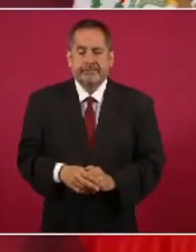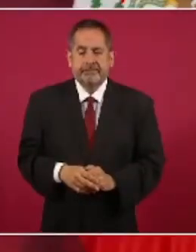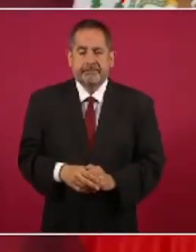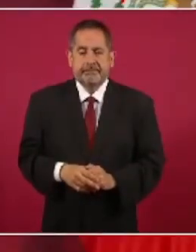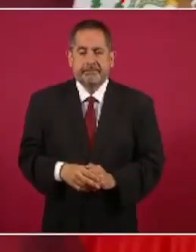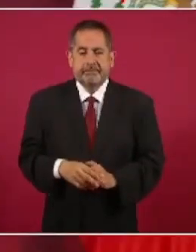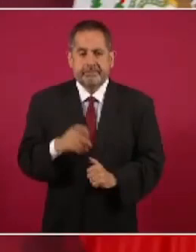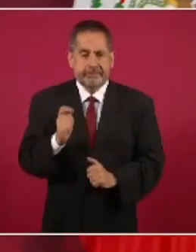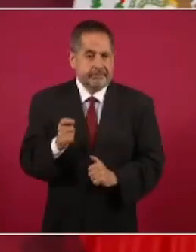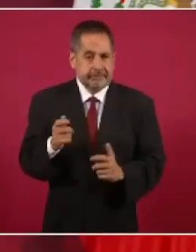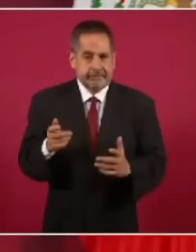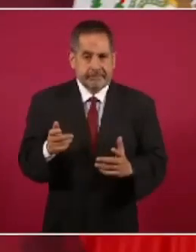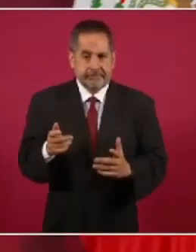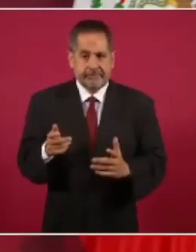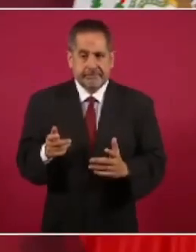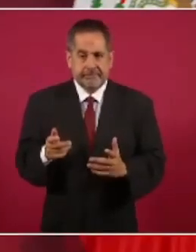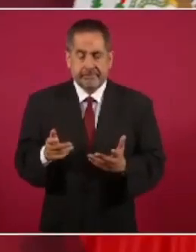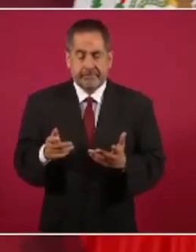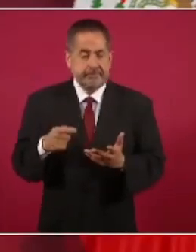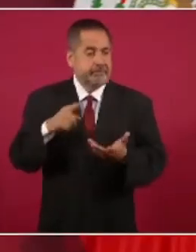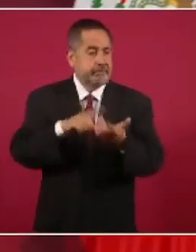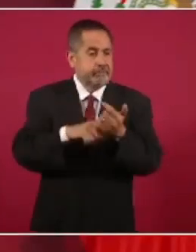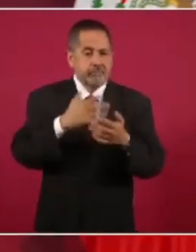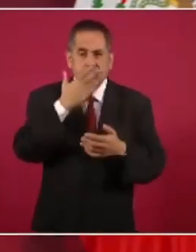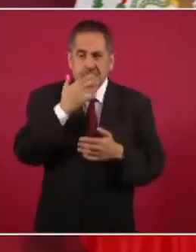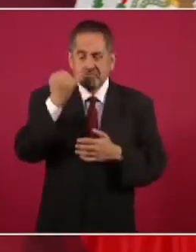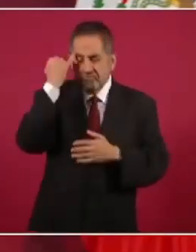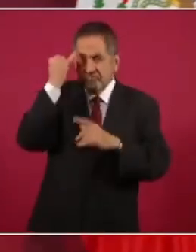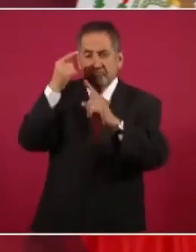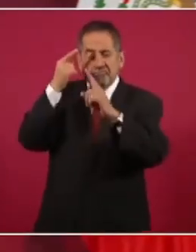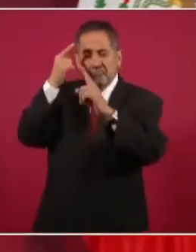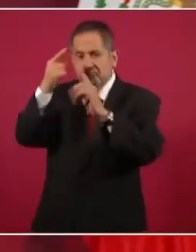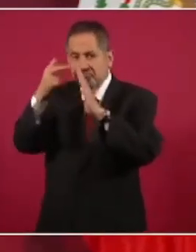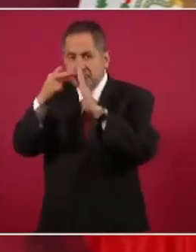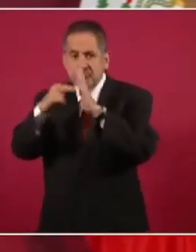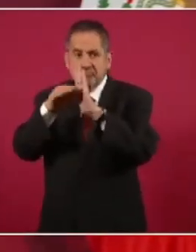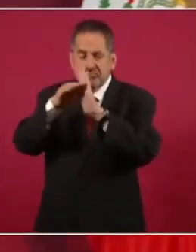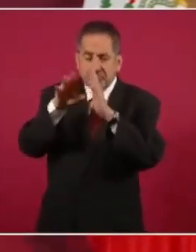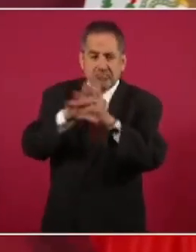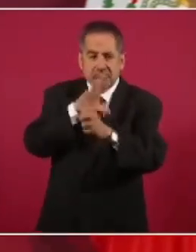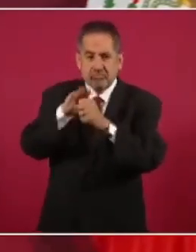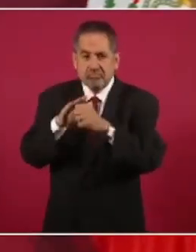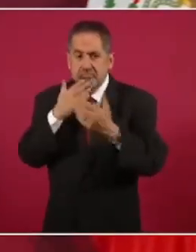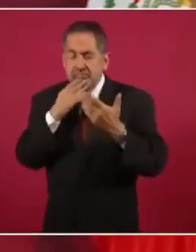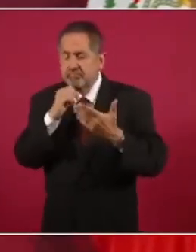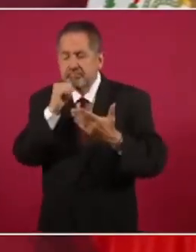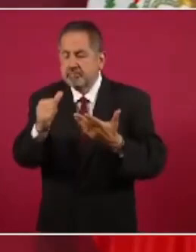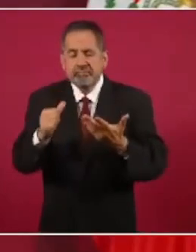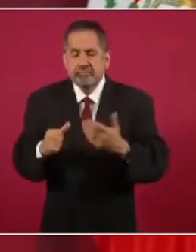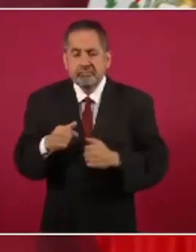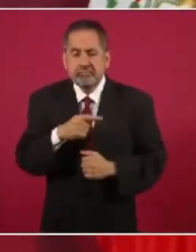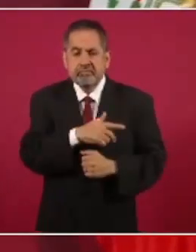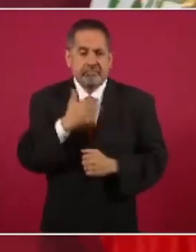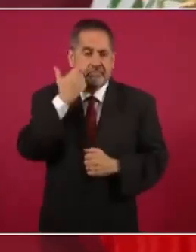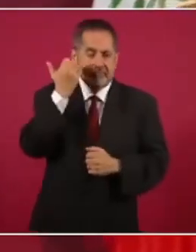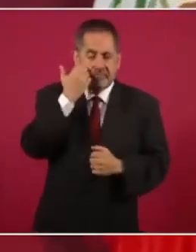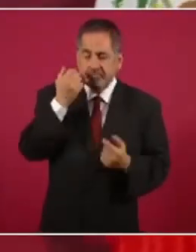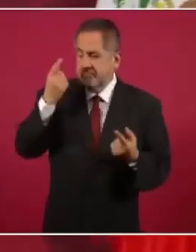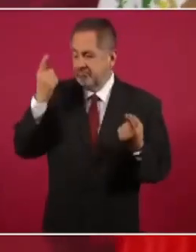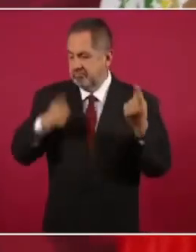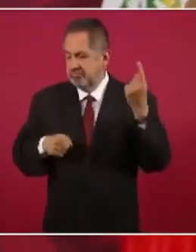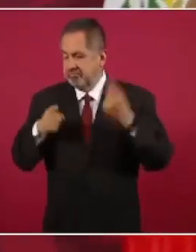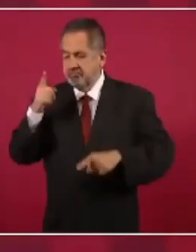y que sin principios, sin ideales, solo con el afán autoritario,